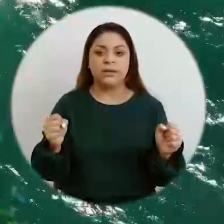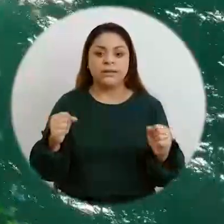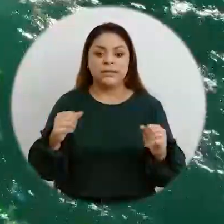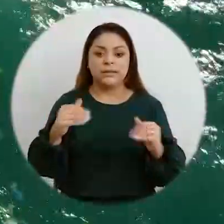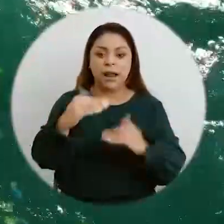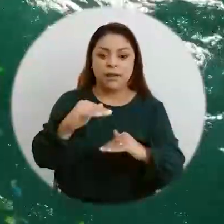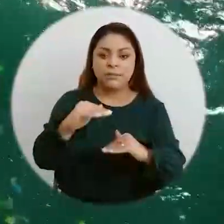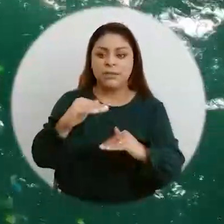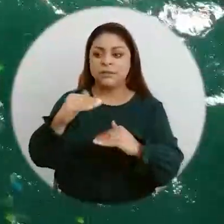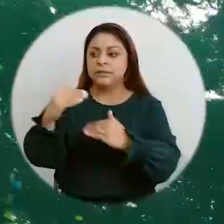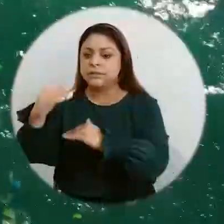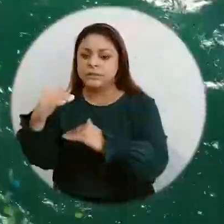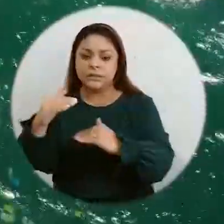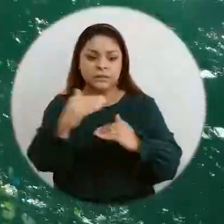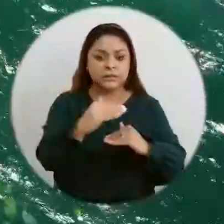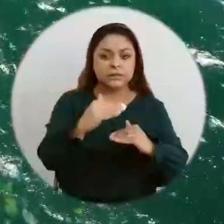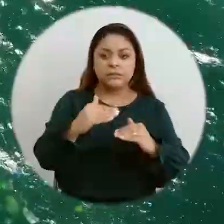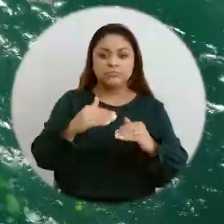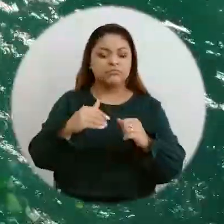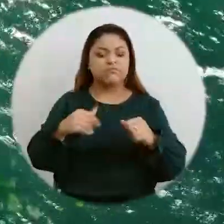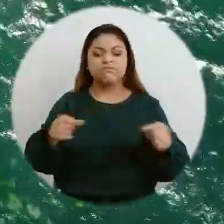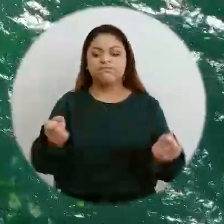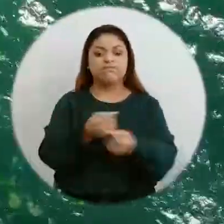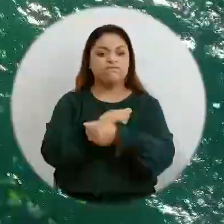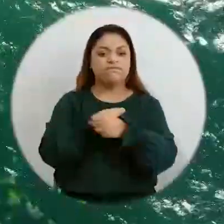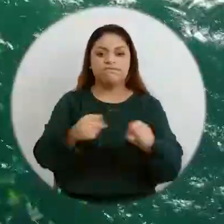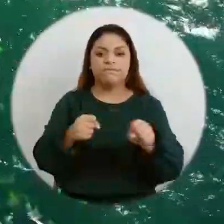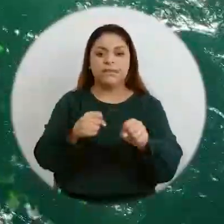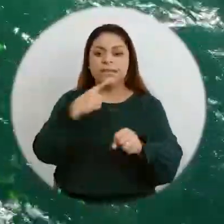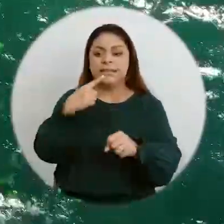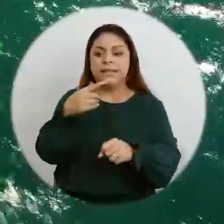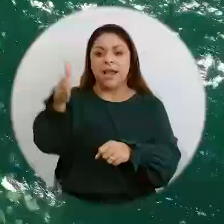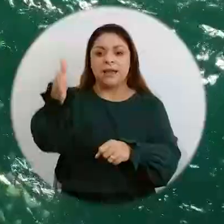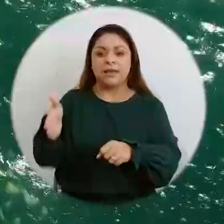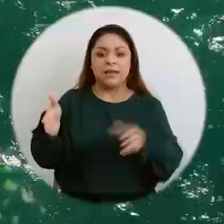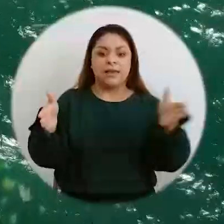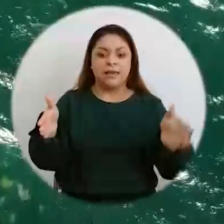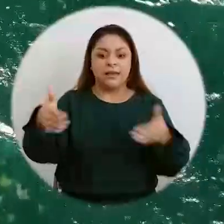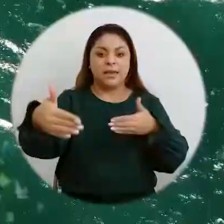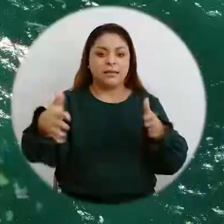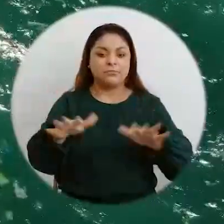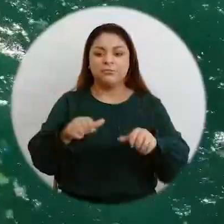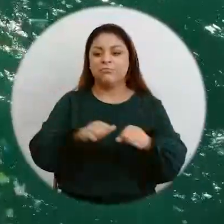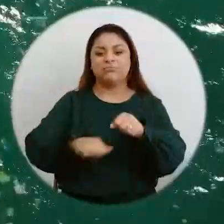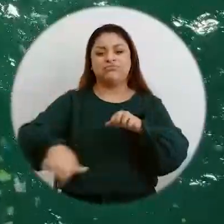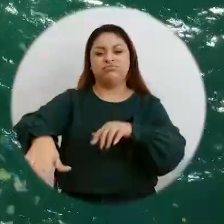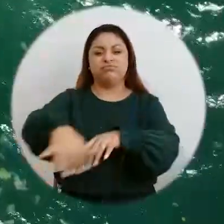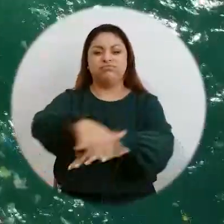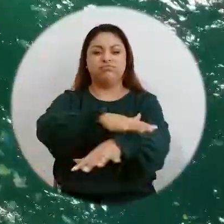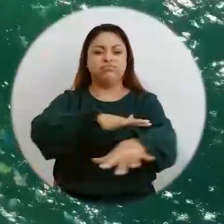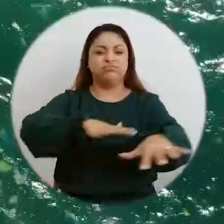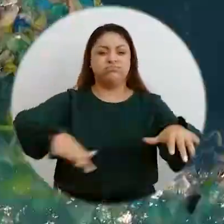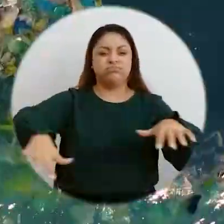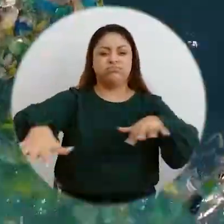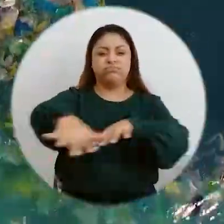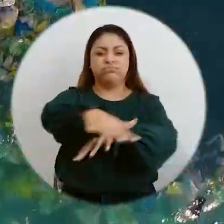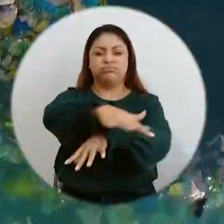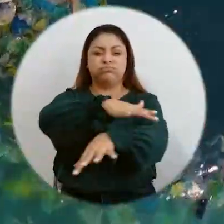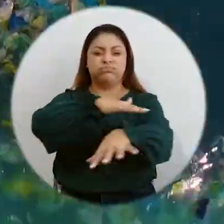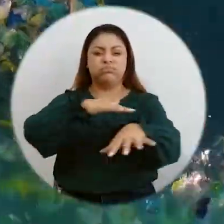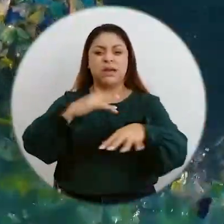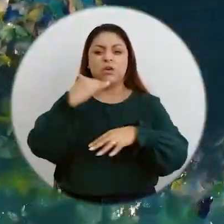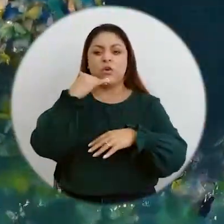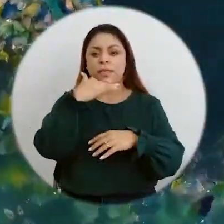poner límites claros y específicos hasta aquí, digamos, se mueve la contaminación,